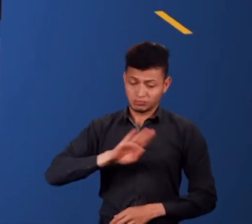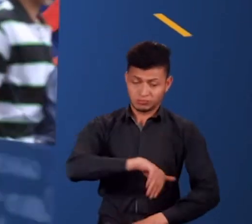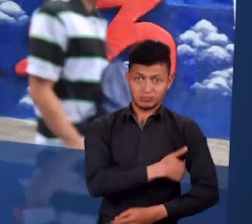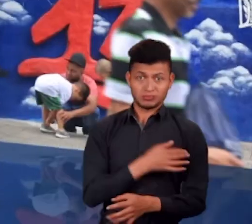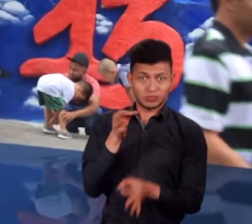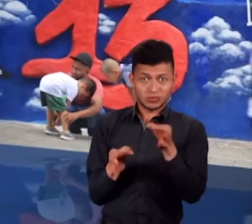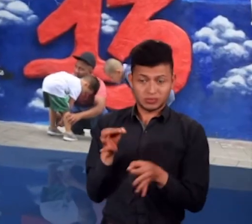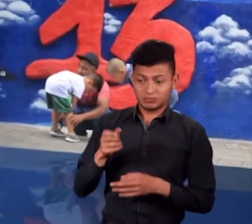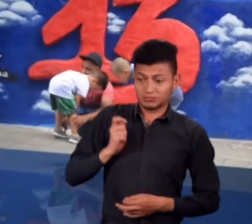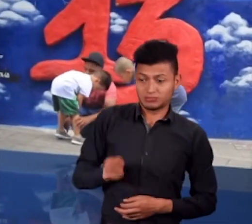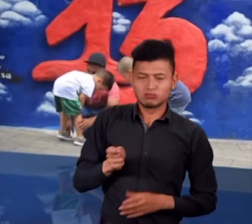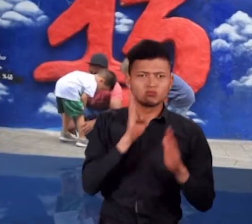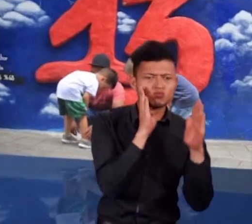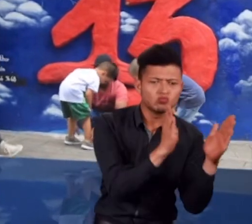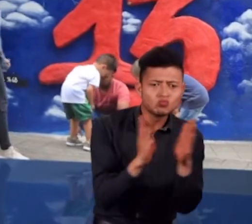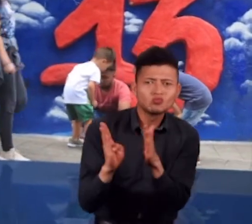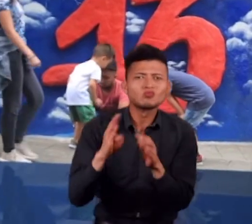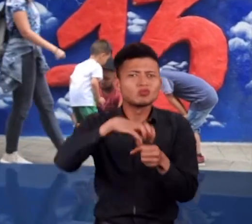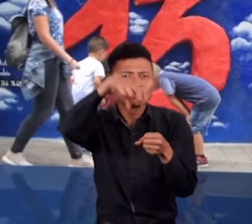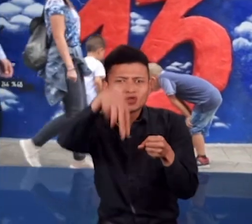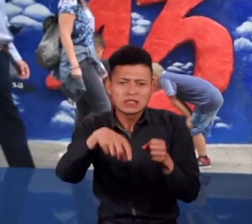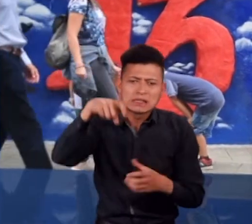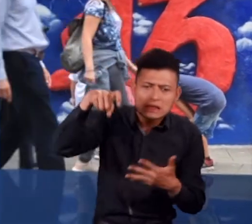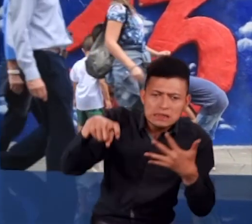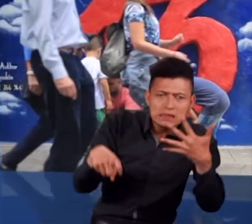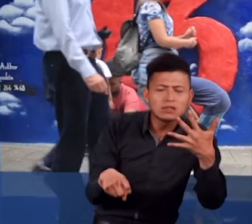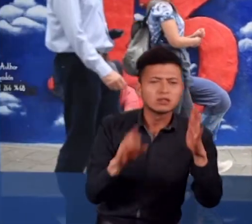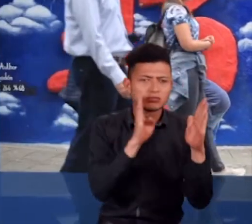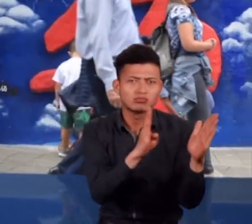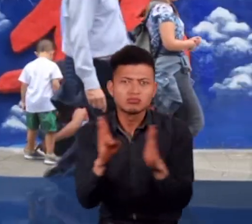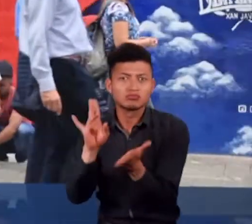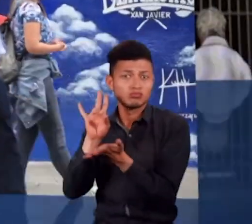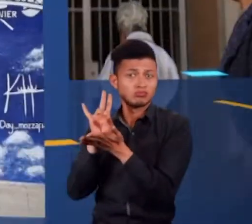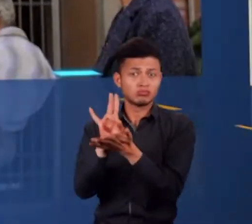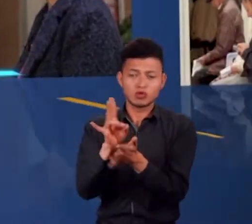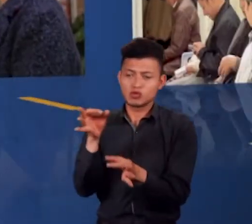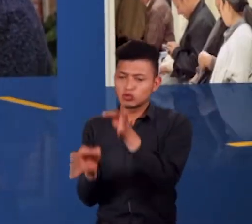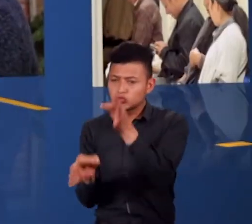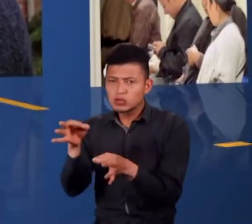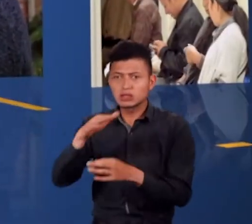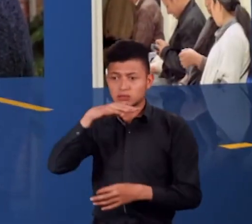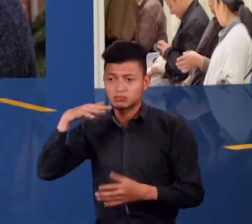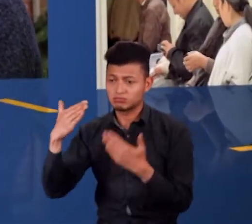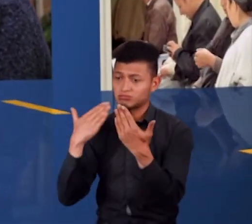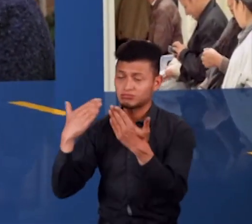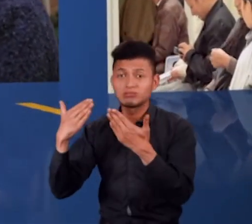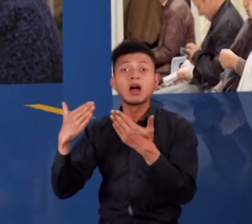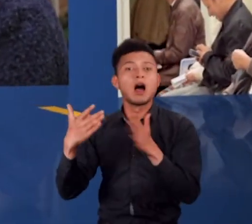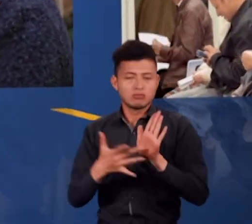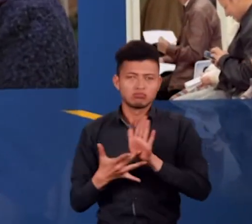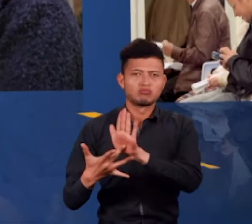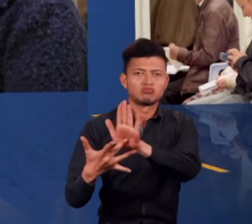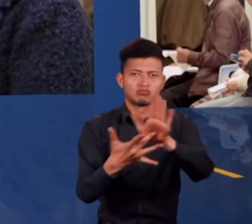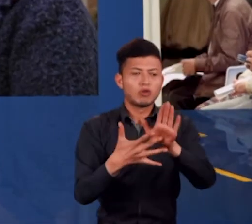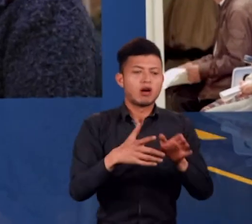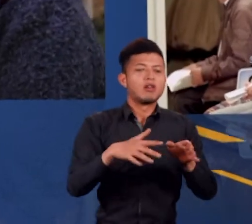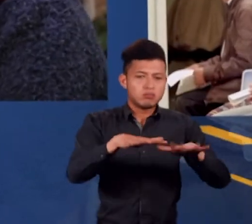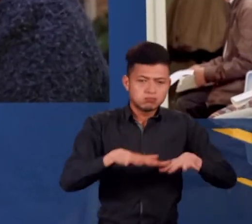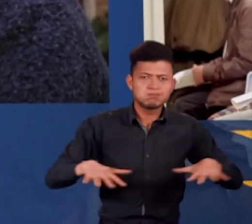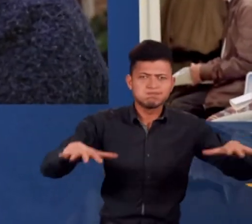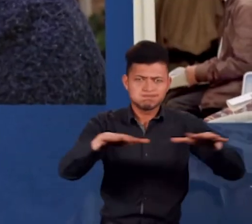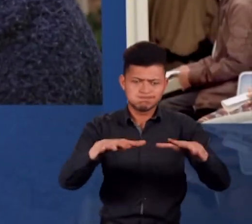brindar respuestas efectivas a esas necesidades ciudadanas. Con los modelos de justicia local y rural, promoveremos una oferta